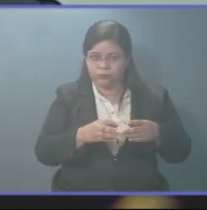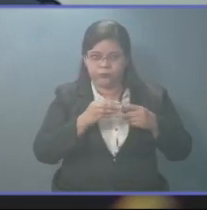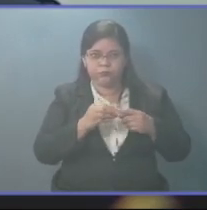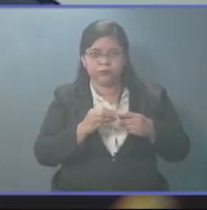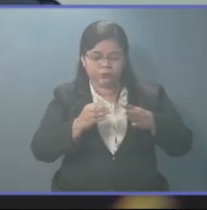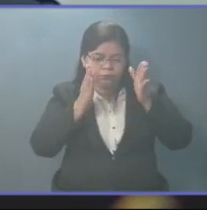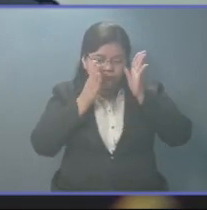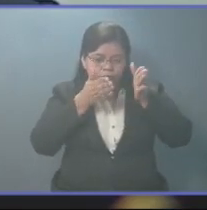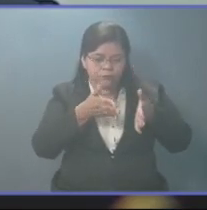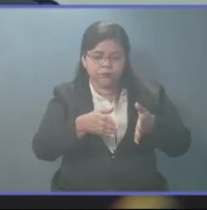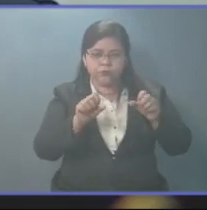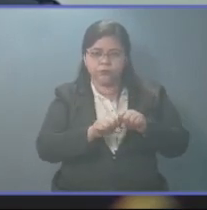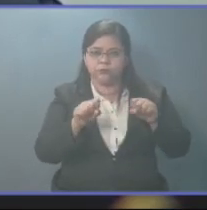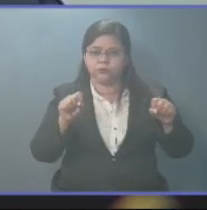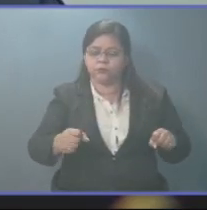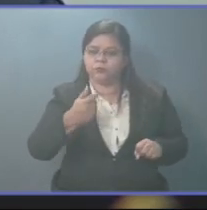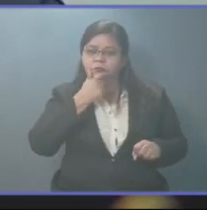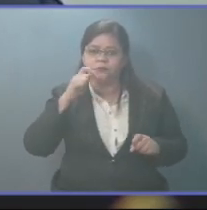del sistema de pensiones